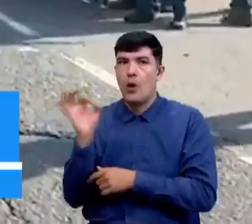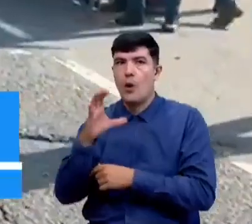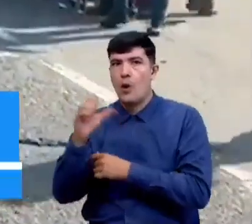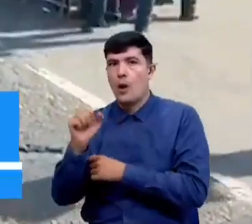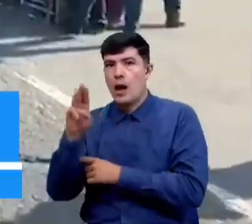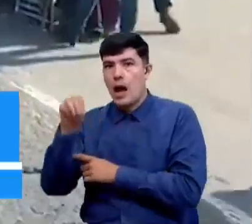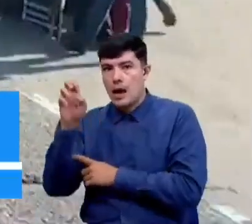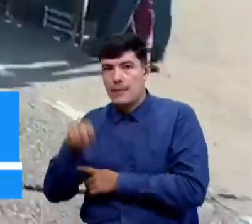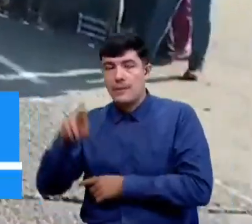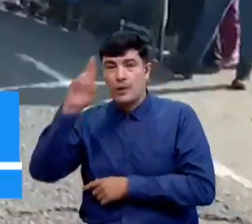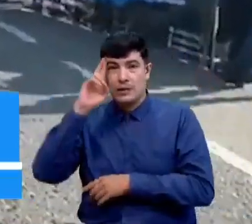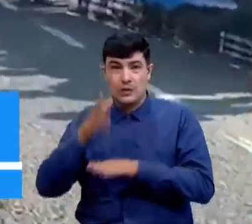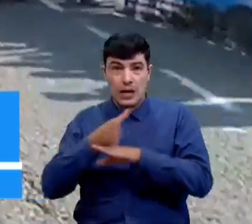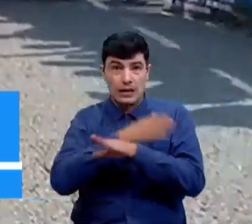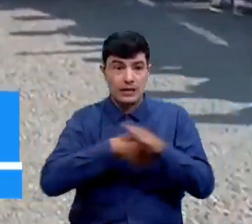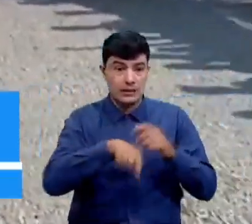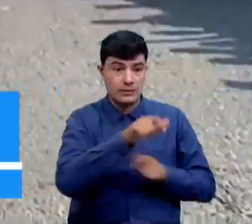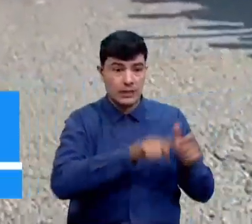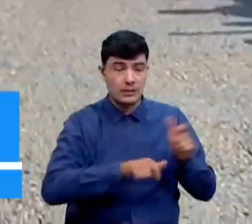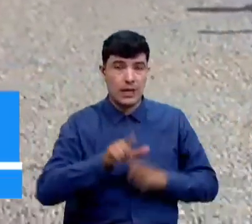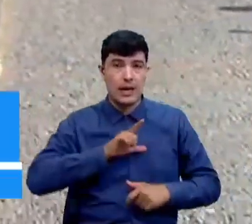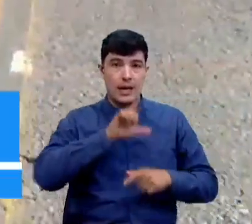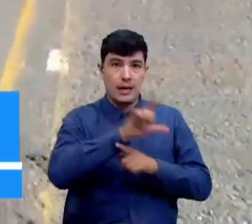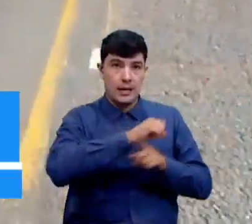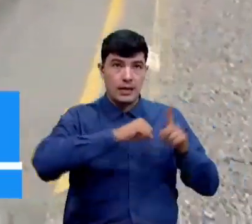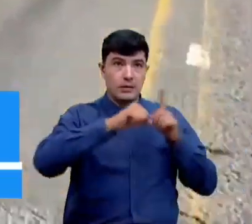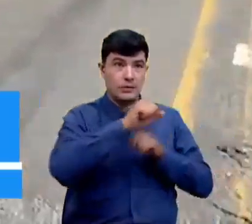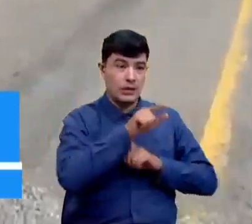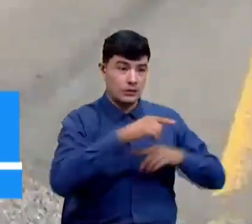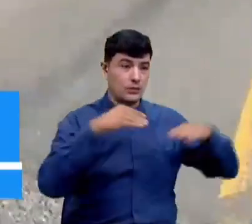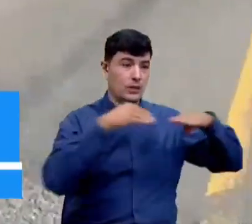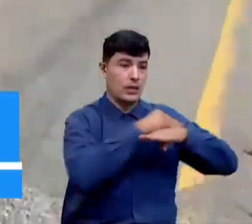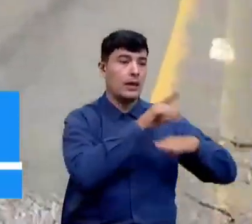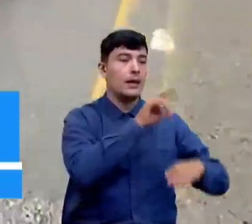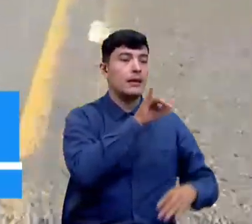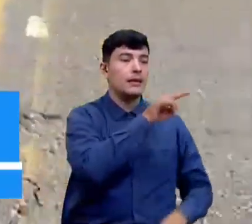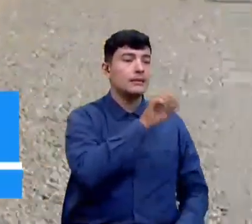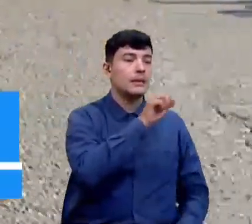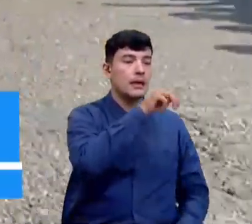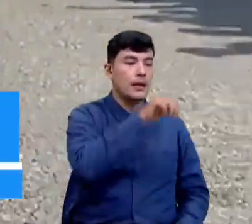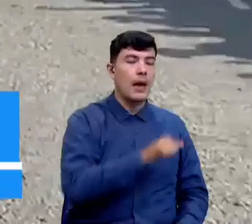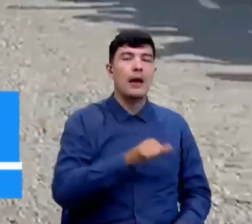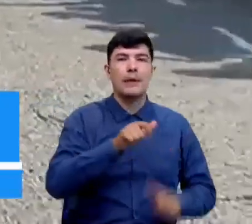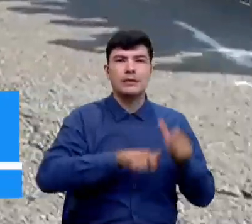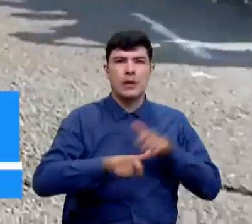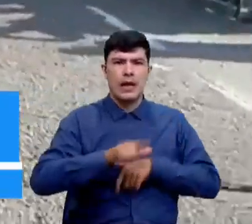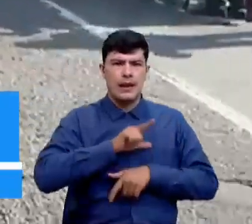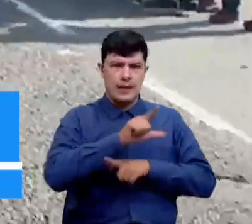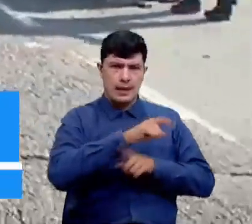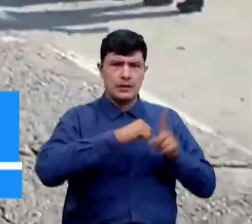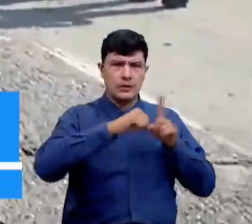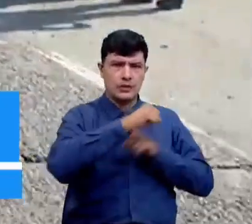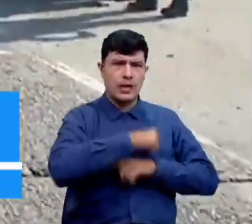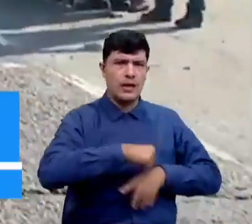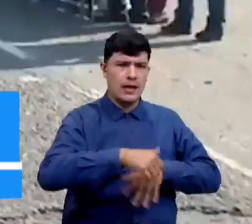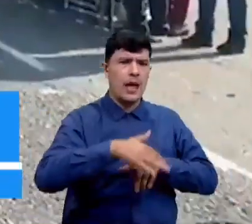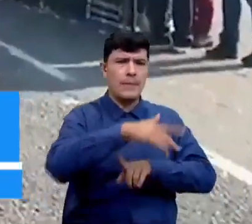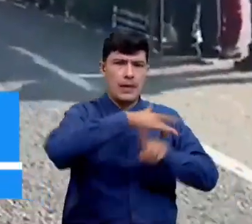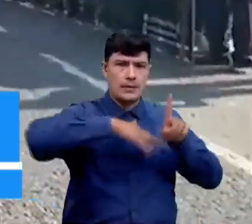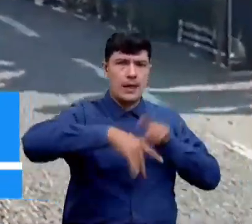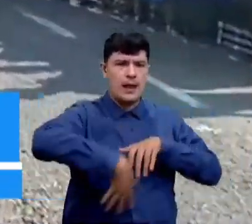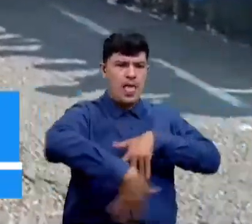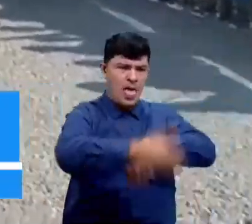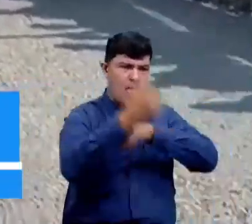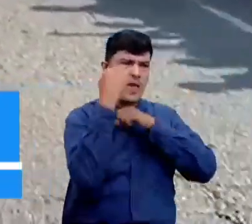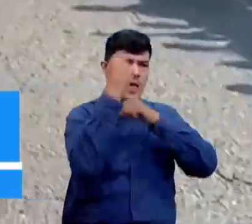líderes ambientales bloquearon la vía nacional entre la lizama en barrancabermeja hacia la costa Caribe como forma de protesta para que ese proyecto